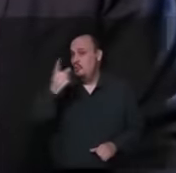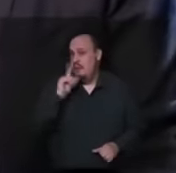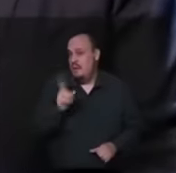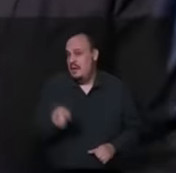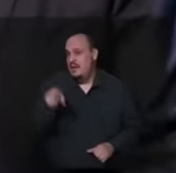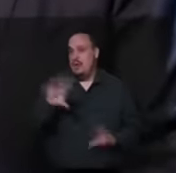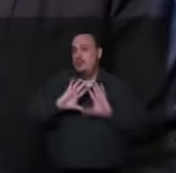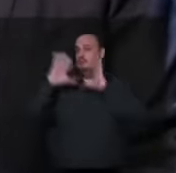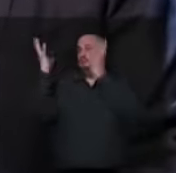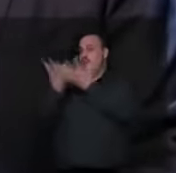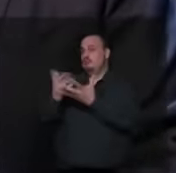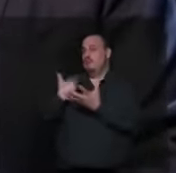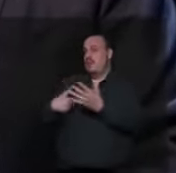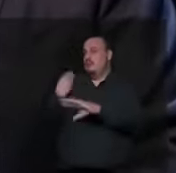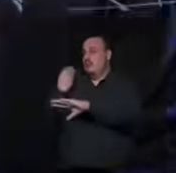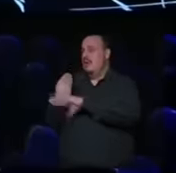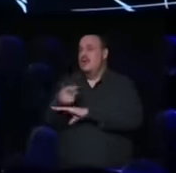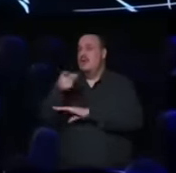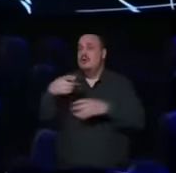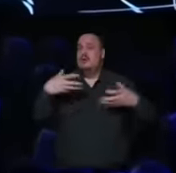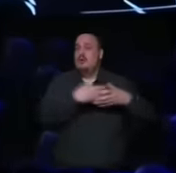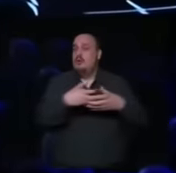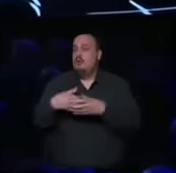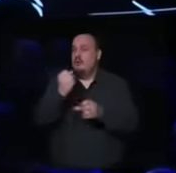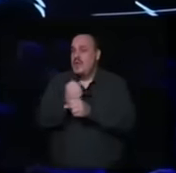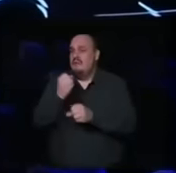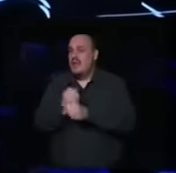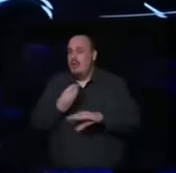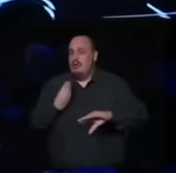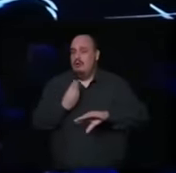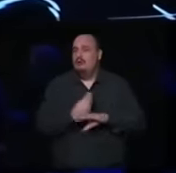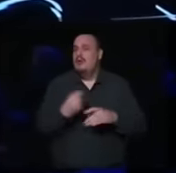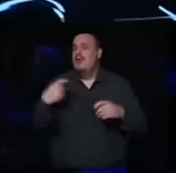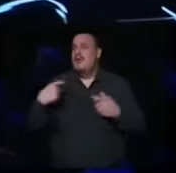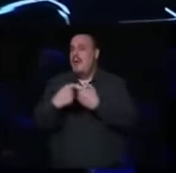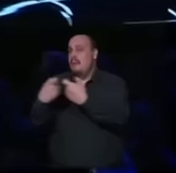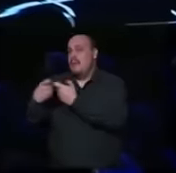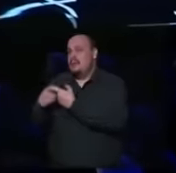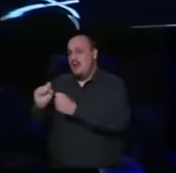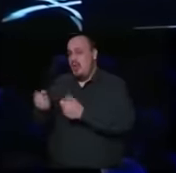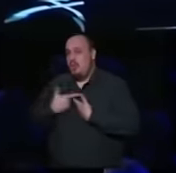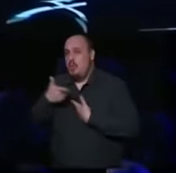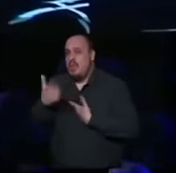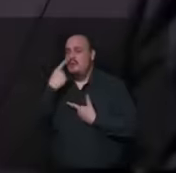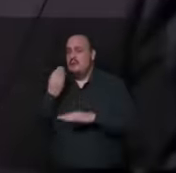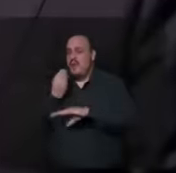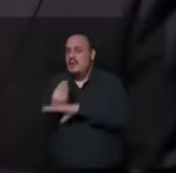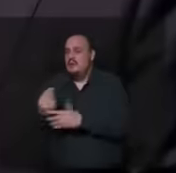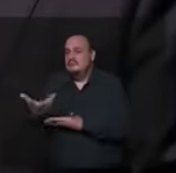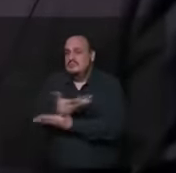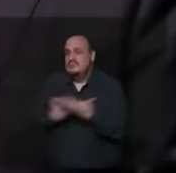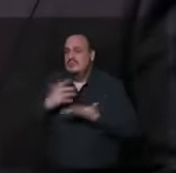frente al mundo? ¿Quién se va a sentar con las centrales de trabajadores? ¿Quién se va a sentar con los empresarios a diseñar la política de